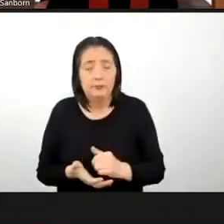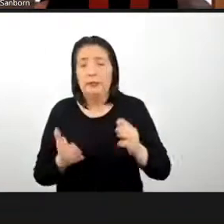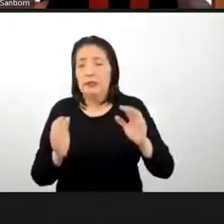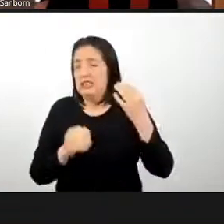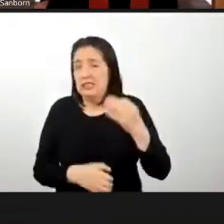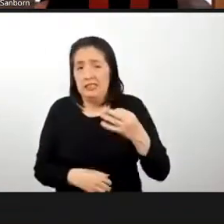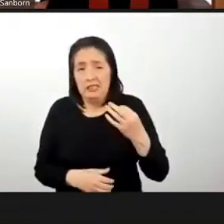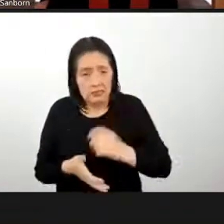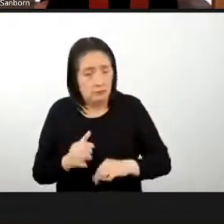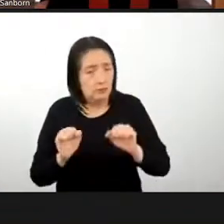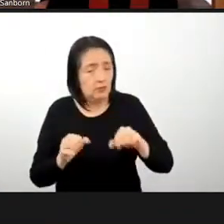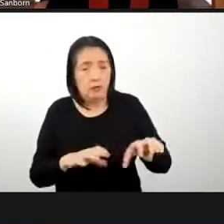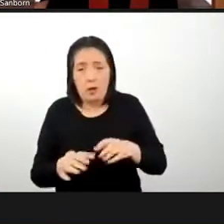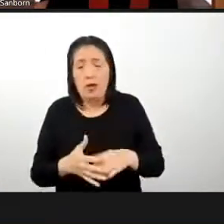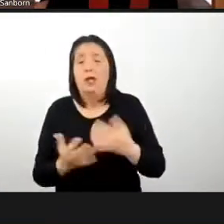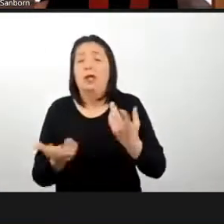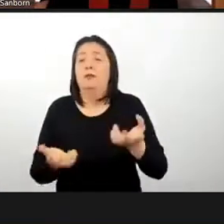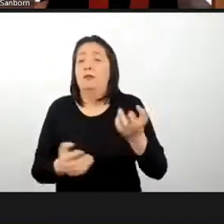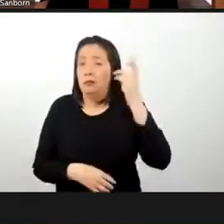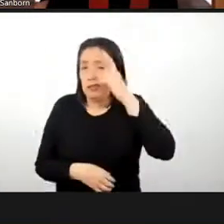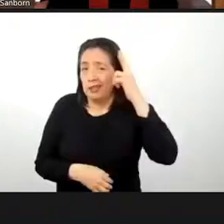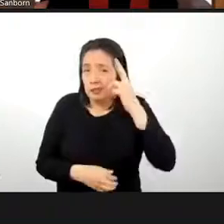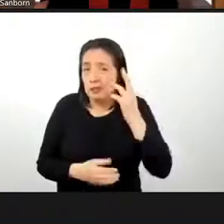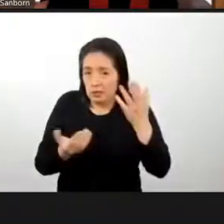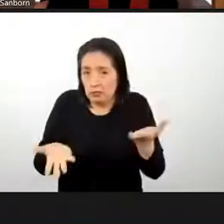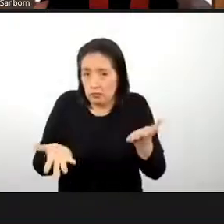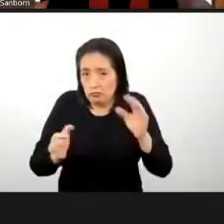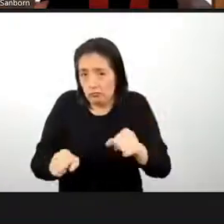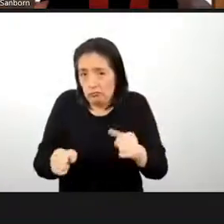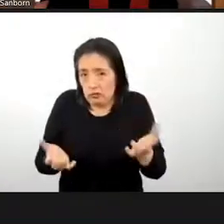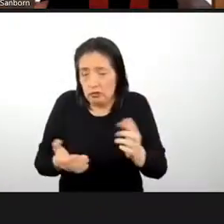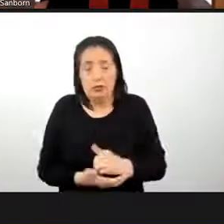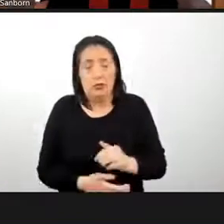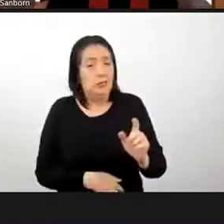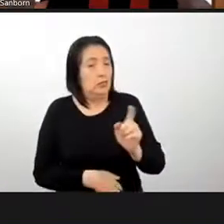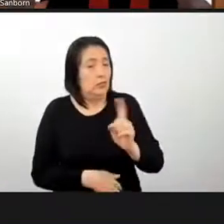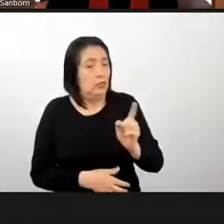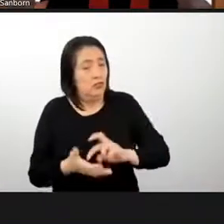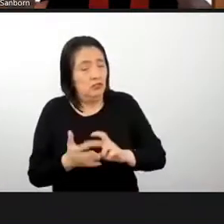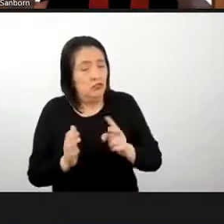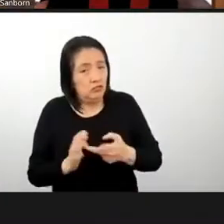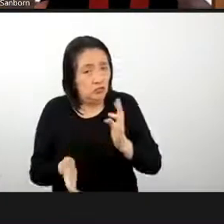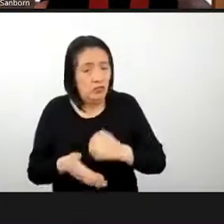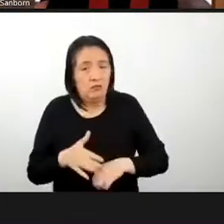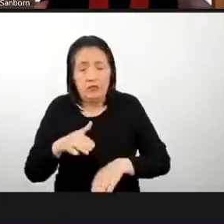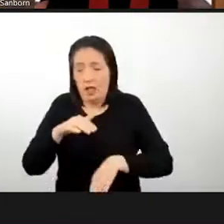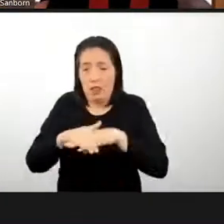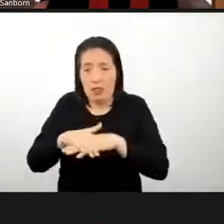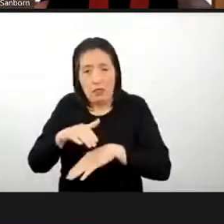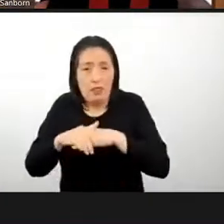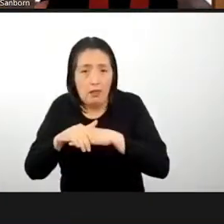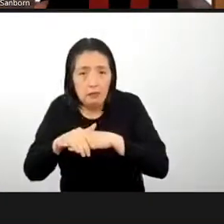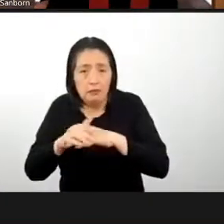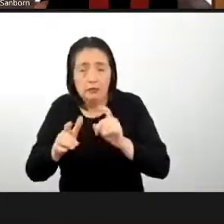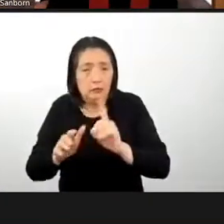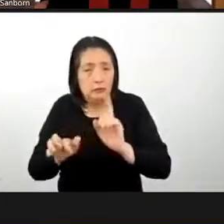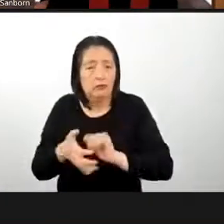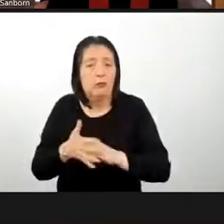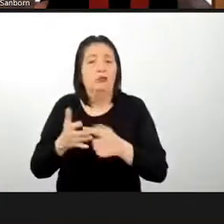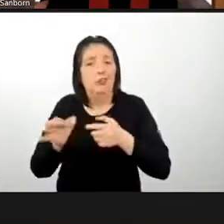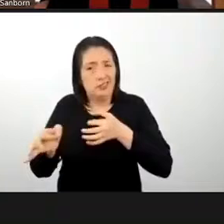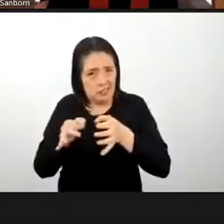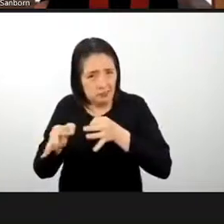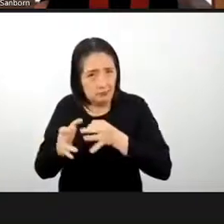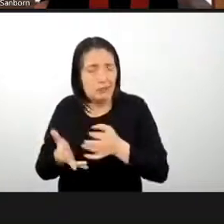siempre que lo haga de una manera justificada, ¿no? Entonces, ya no es la limitación por la limitación, sino que tiene que dar cuenta de todo